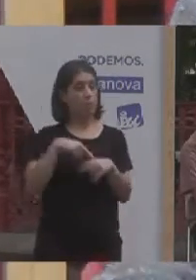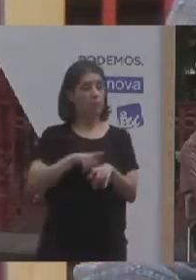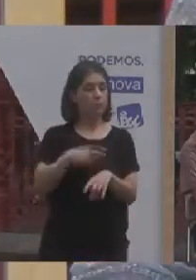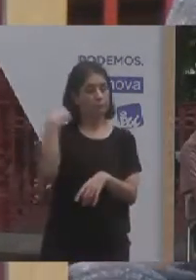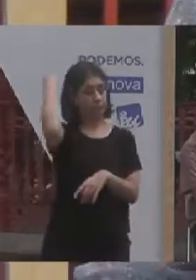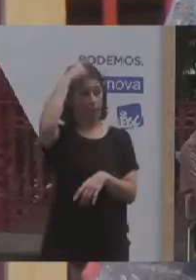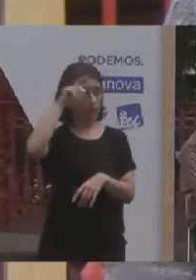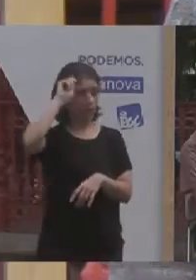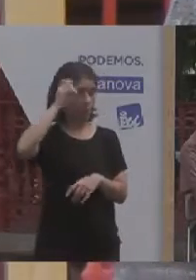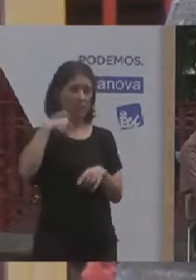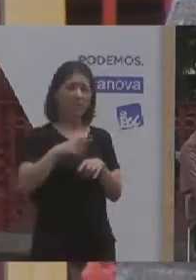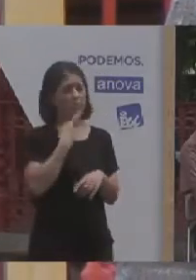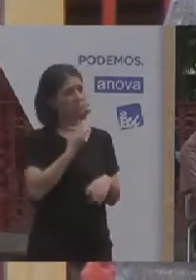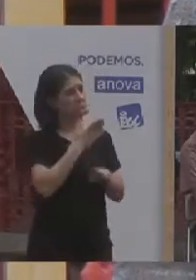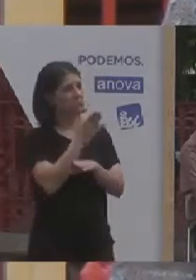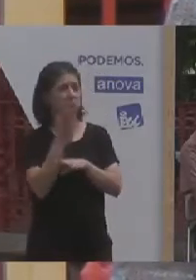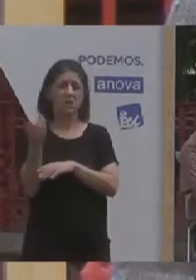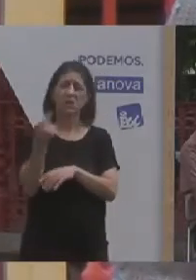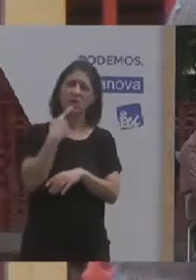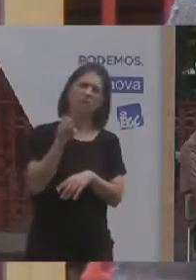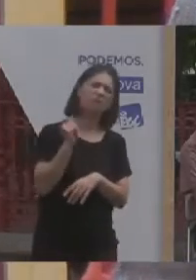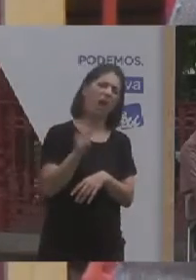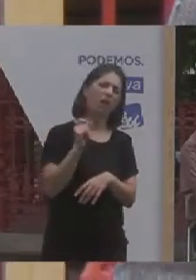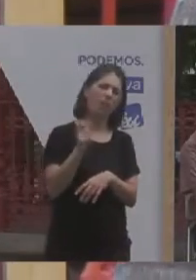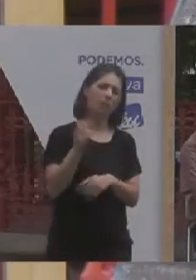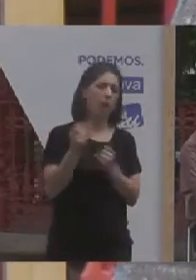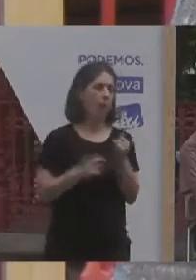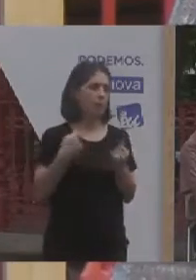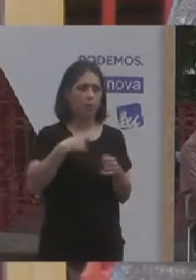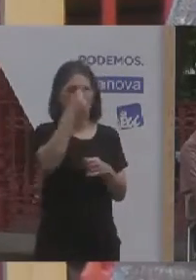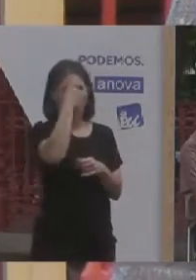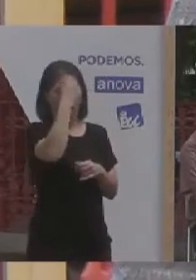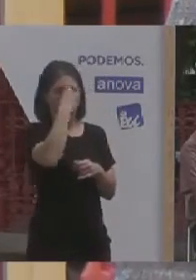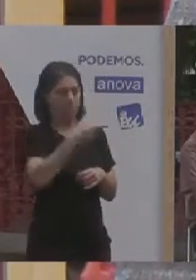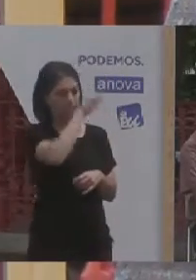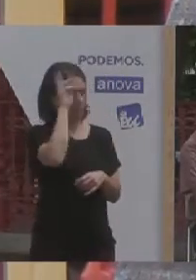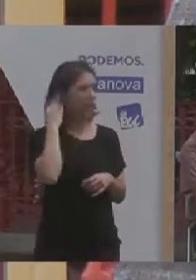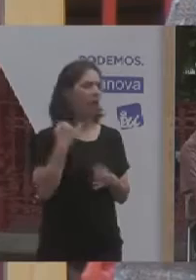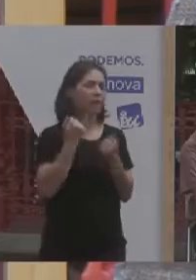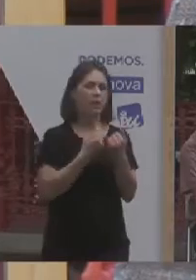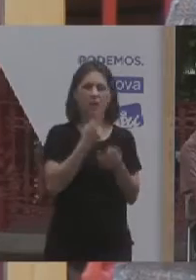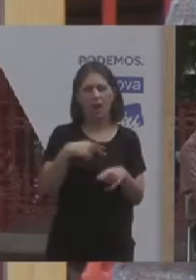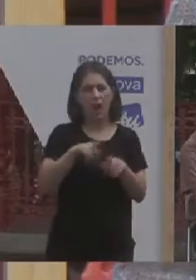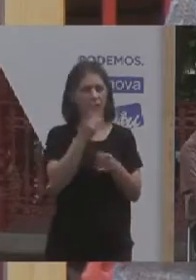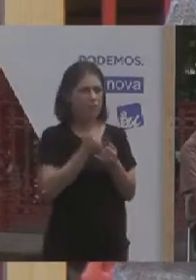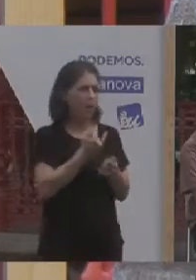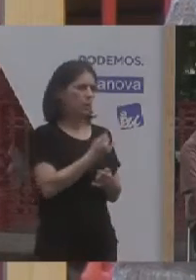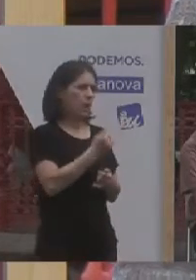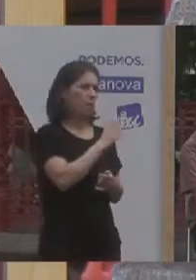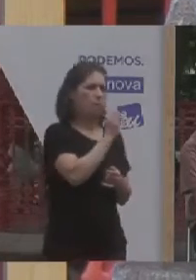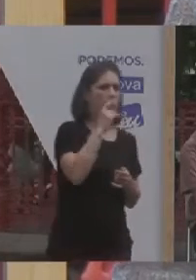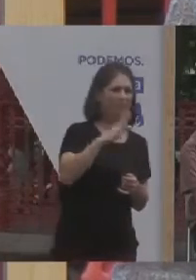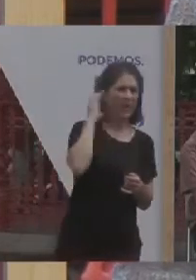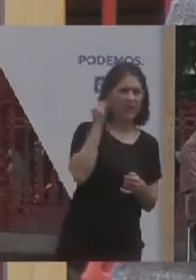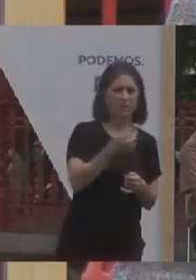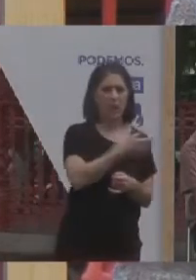boina e se dedica a falar a todas horas obsesionado dos catedráticos da Complutense, e de que Pablo Iglesias ou Carolina o único céspede